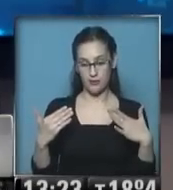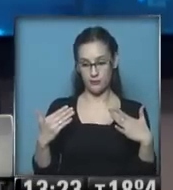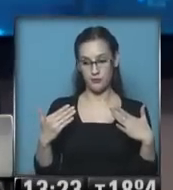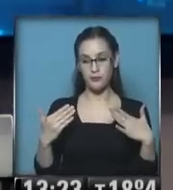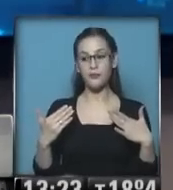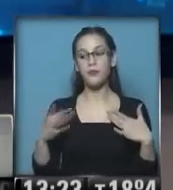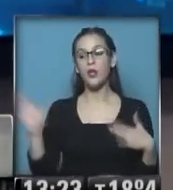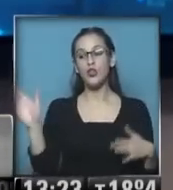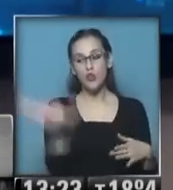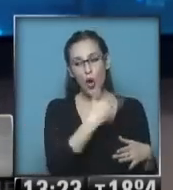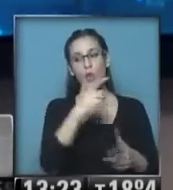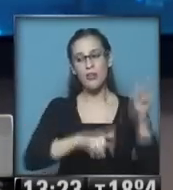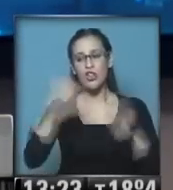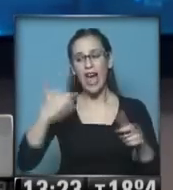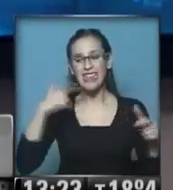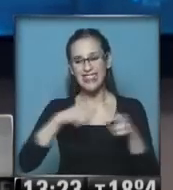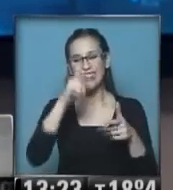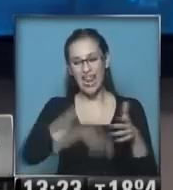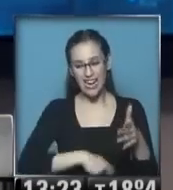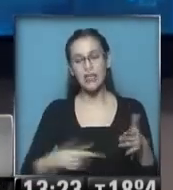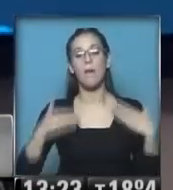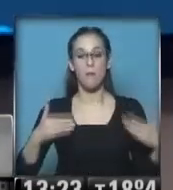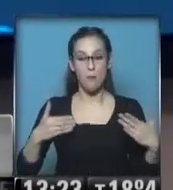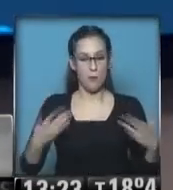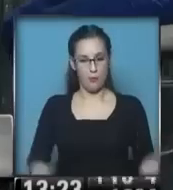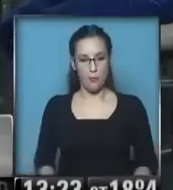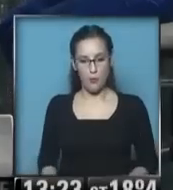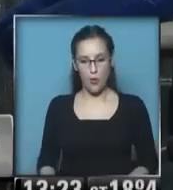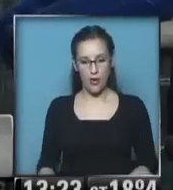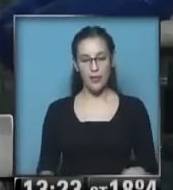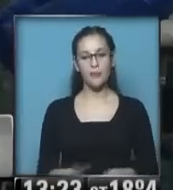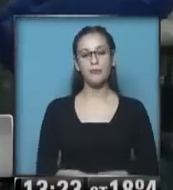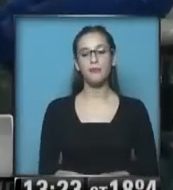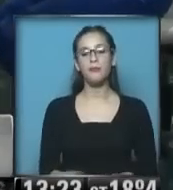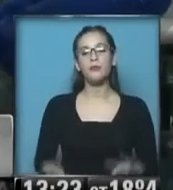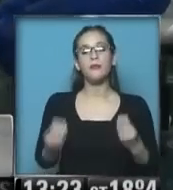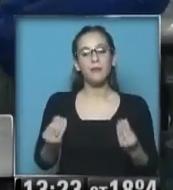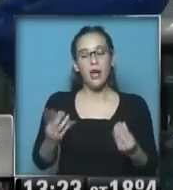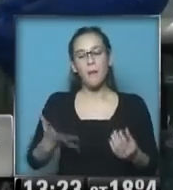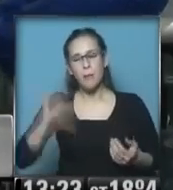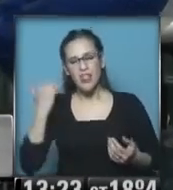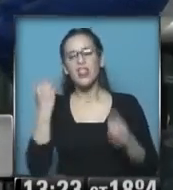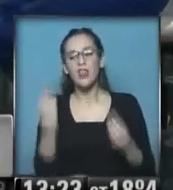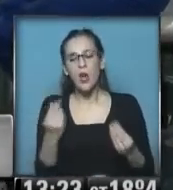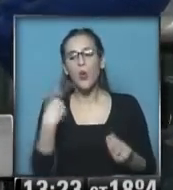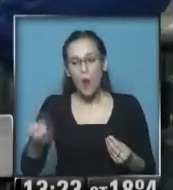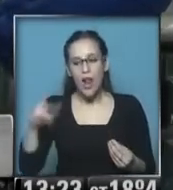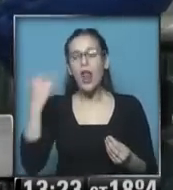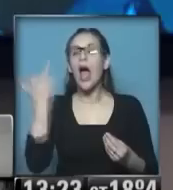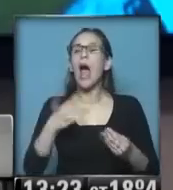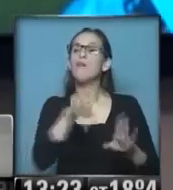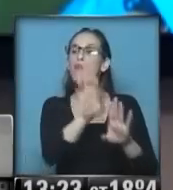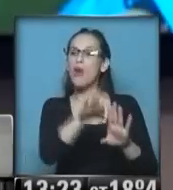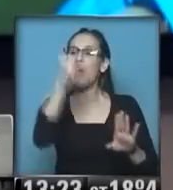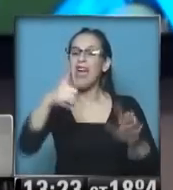y todos los usuarios de tarjeta de crédito van a poder acceder a este financiamiento eh para identificar los comercios va a haber en la puerta un cartel que va